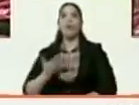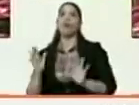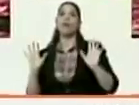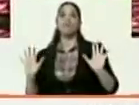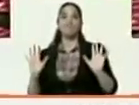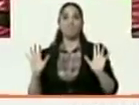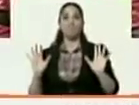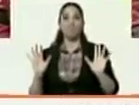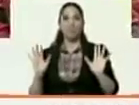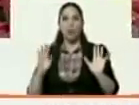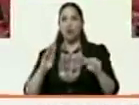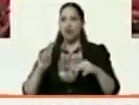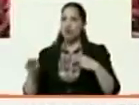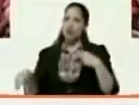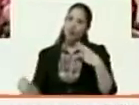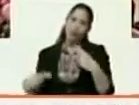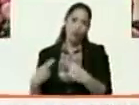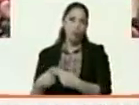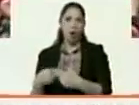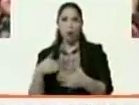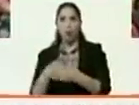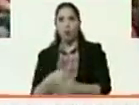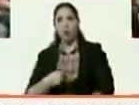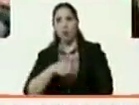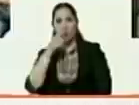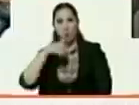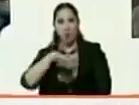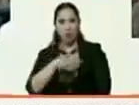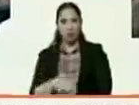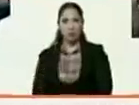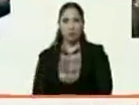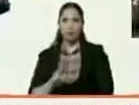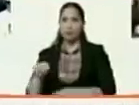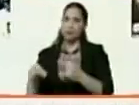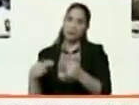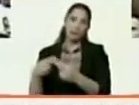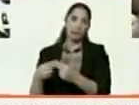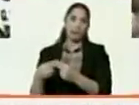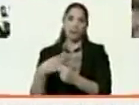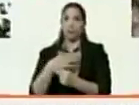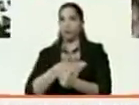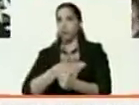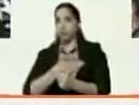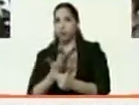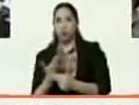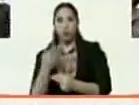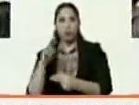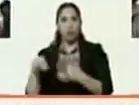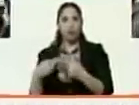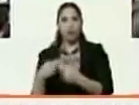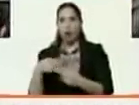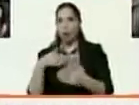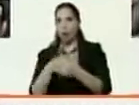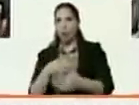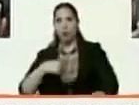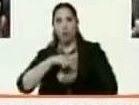podrán jamás con nuestro pueblo. No han podido ni podrán jamás con nuestro pueblo. Saludamos